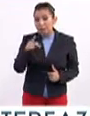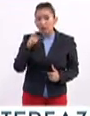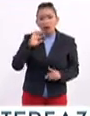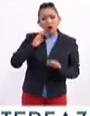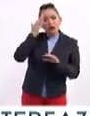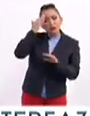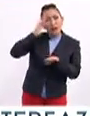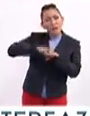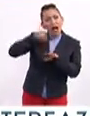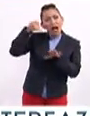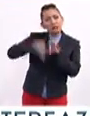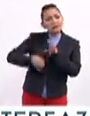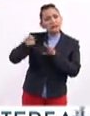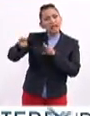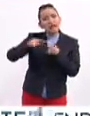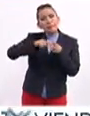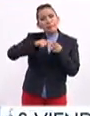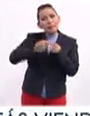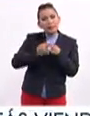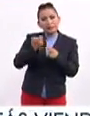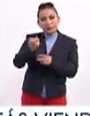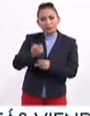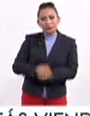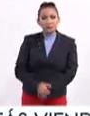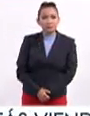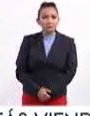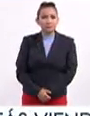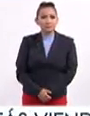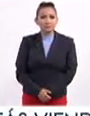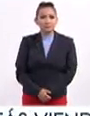vamos a conocer un poco más a fondo el origen de ellos.